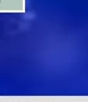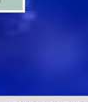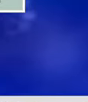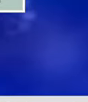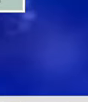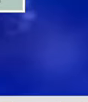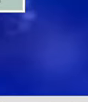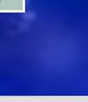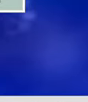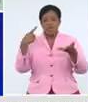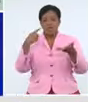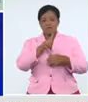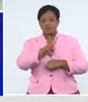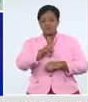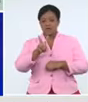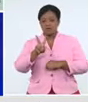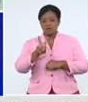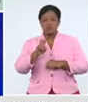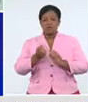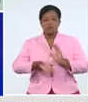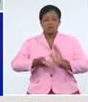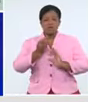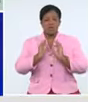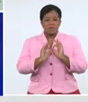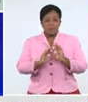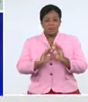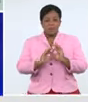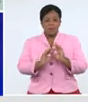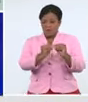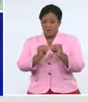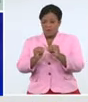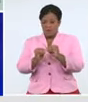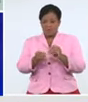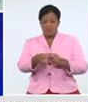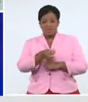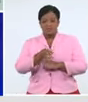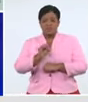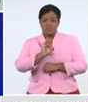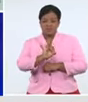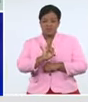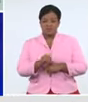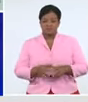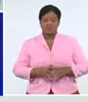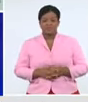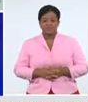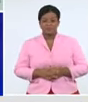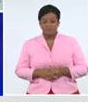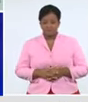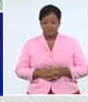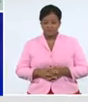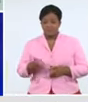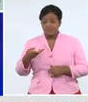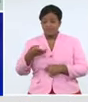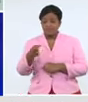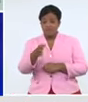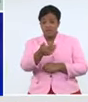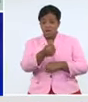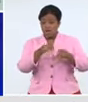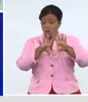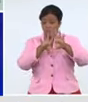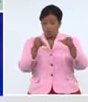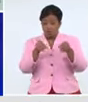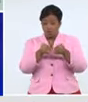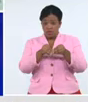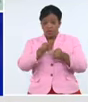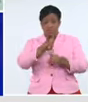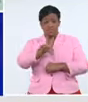en relación con el día anterior y con una transmisión en 7 municipios. Baracoa con un acumulado de